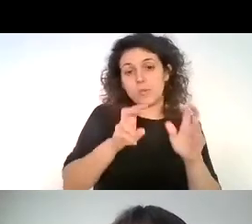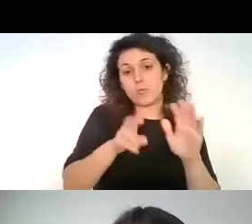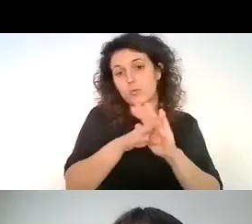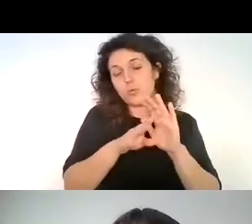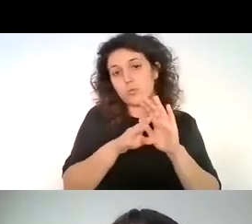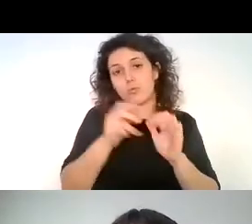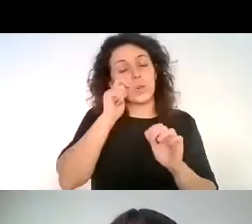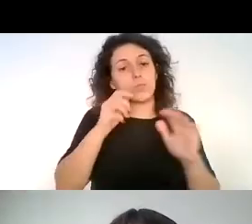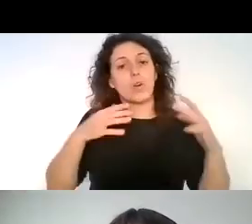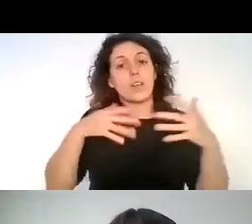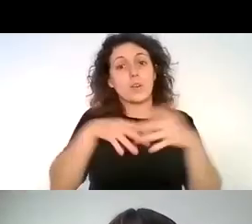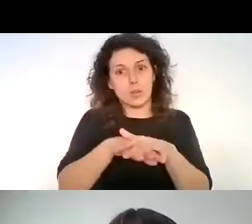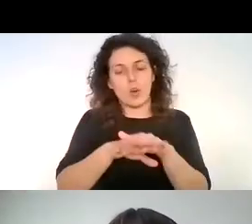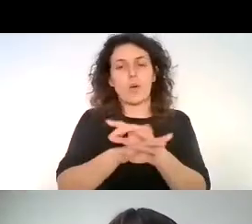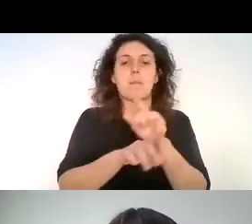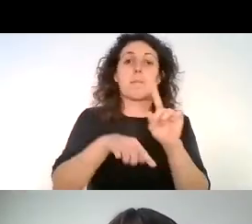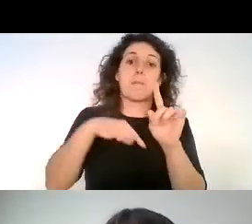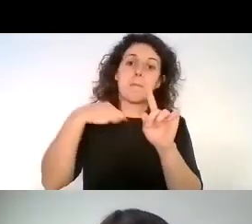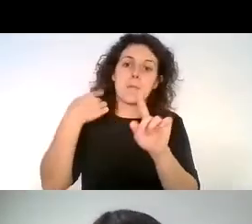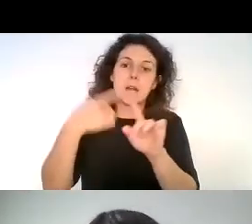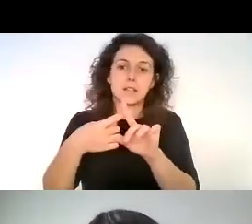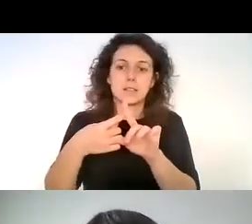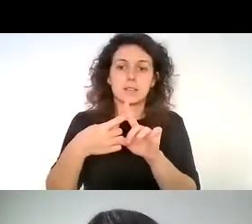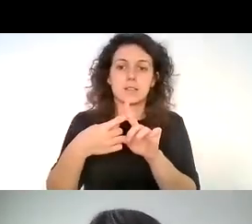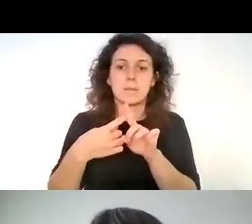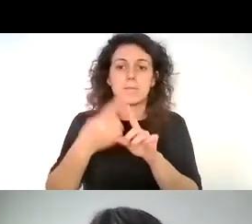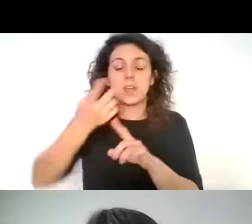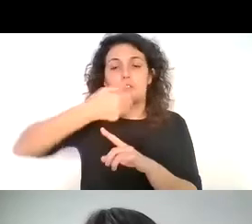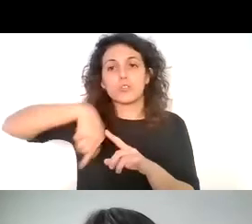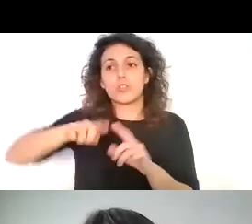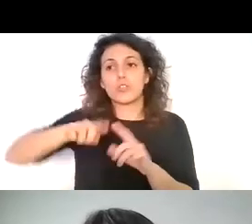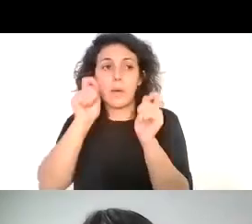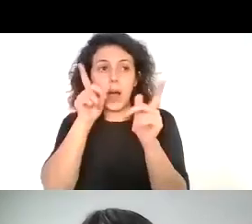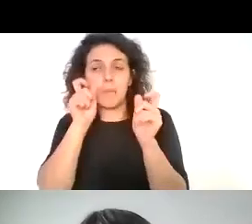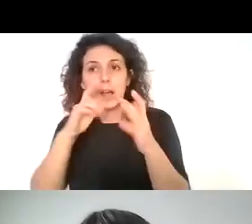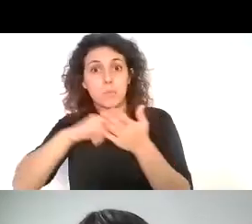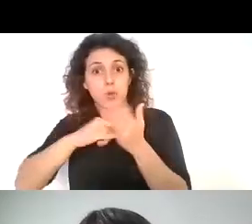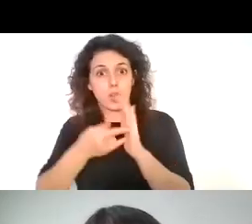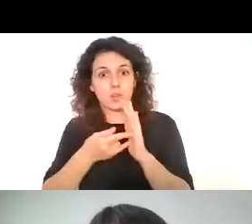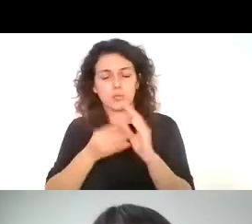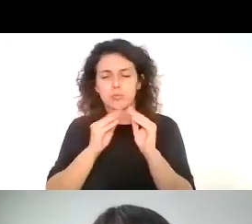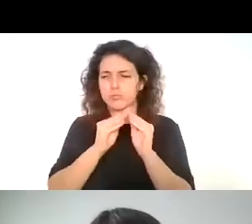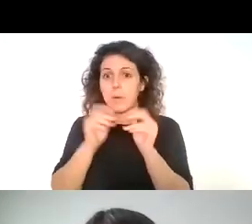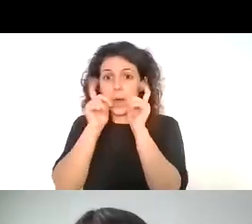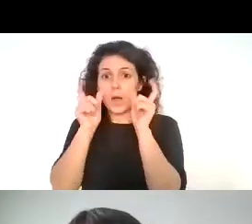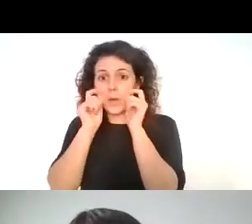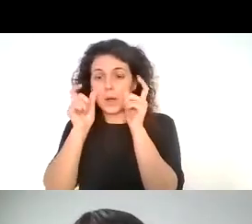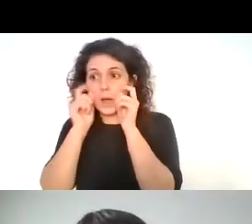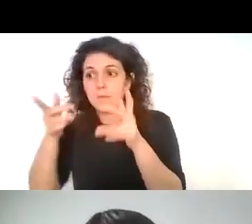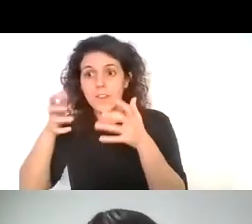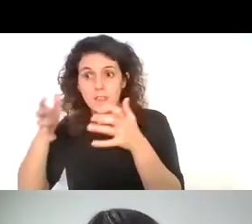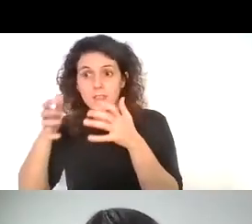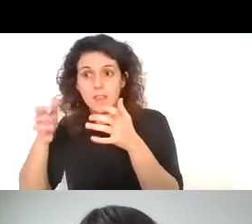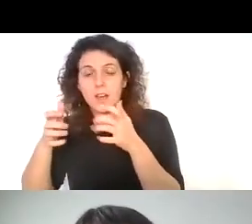inclusivo, sino que nos hemos ido dando cuenta en todo el proyecto que son ventajas competitivas que estábamos perdiendo